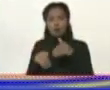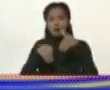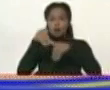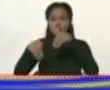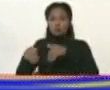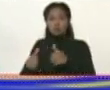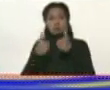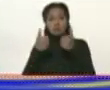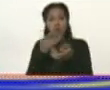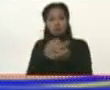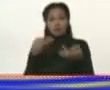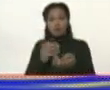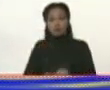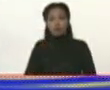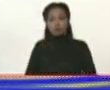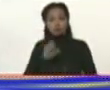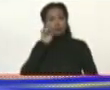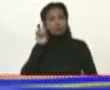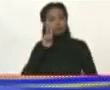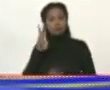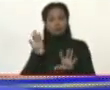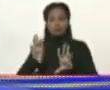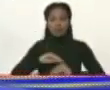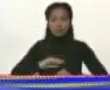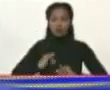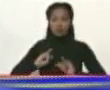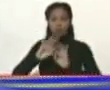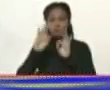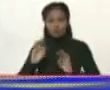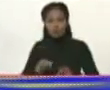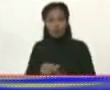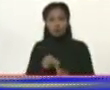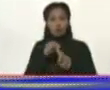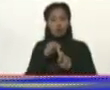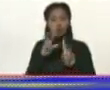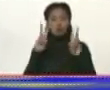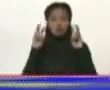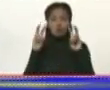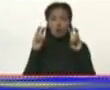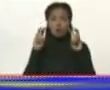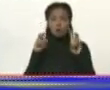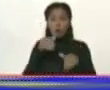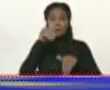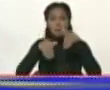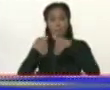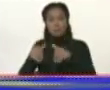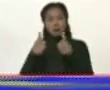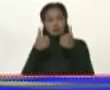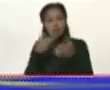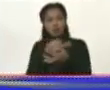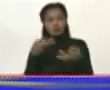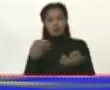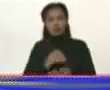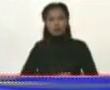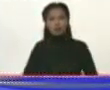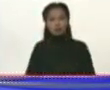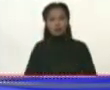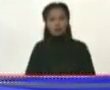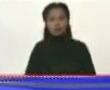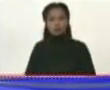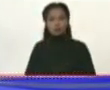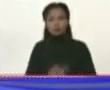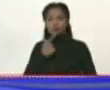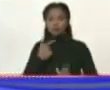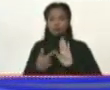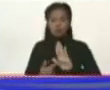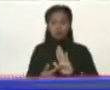bien. Evo había aceptado elegir un nuevo poder electoral. Muy bien. Y salió el